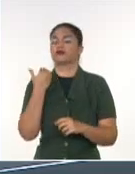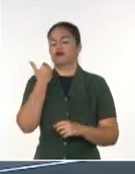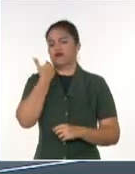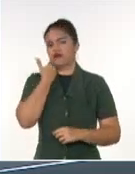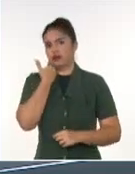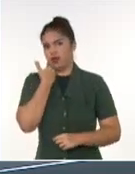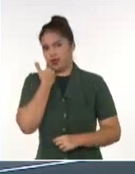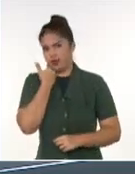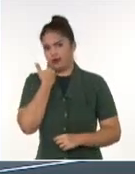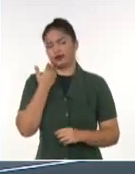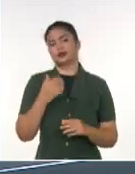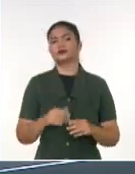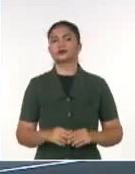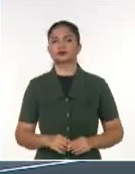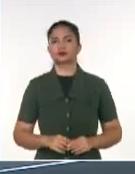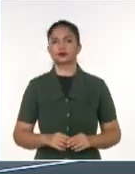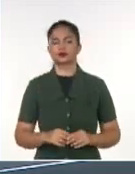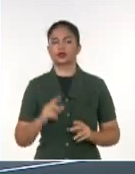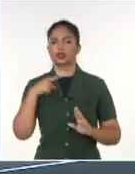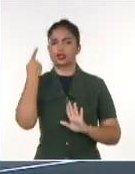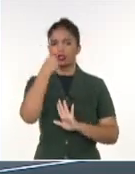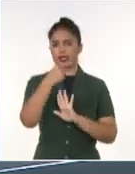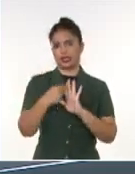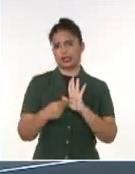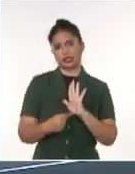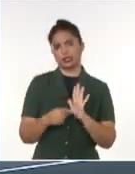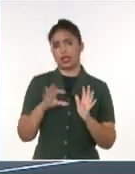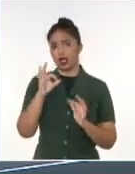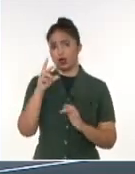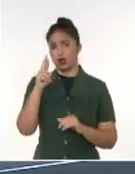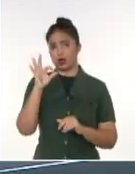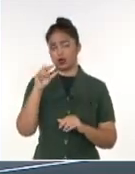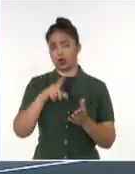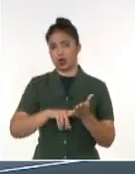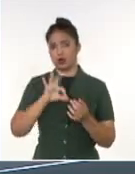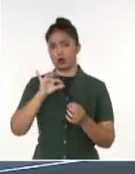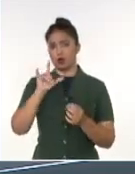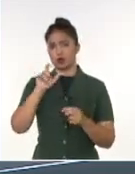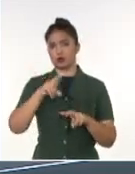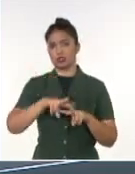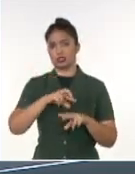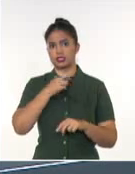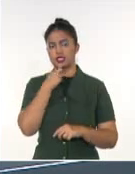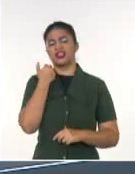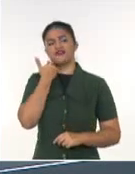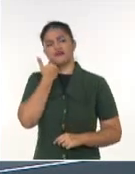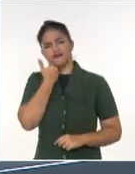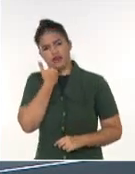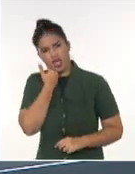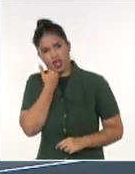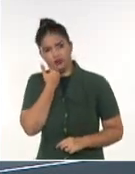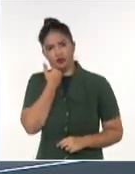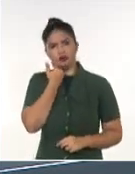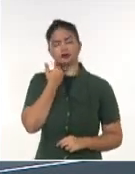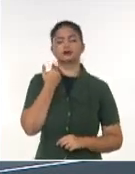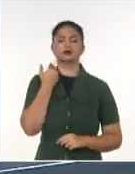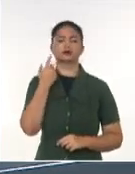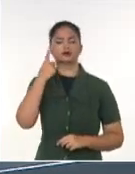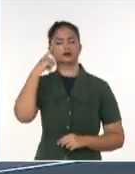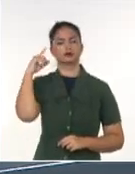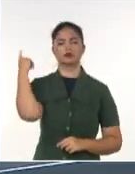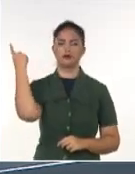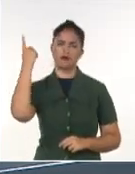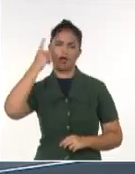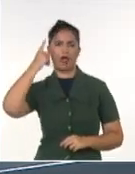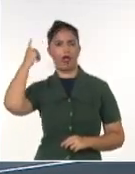ya han puesto en evidencia. Que tiene que ver, primero que todo, además de la fiebre, el malestar general, todo eso que causa muy similar al dengue, está